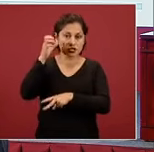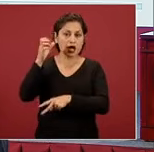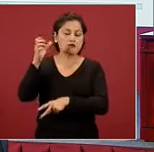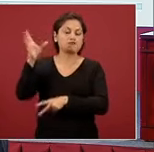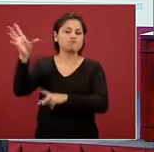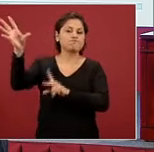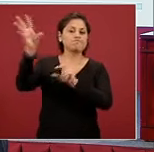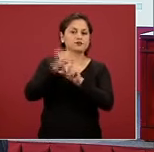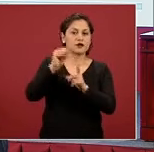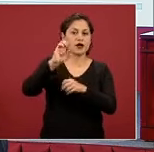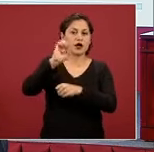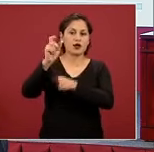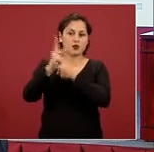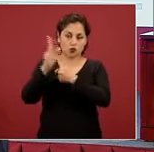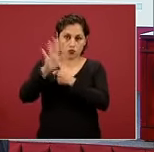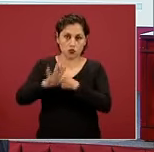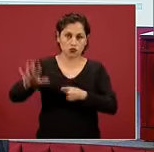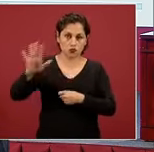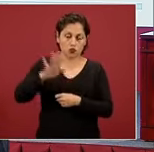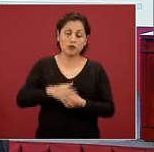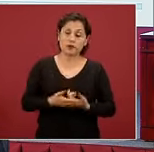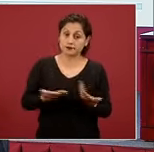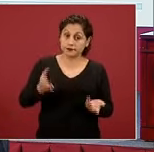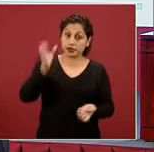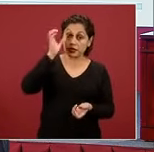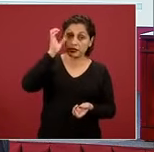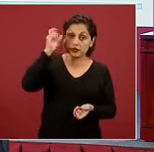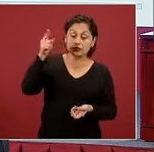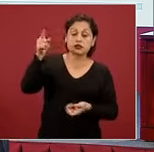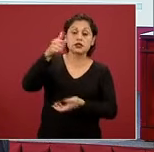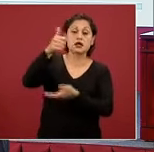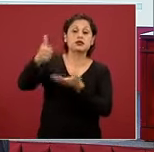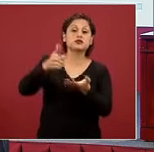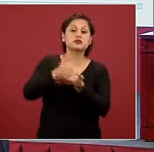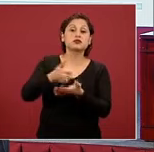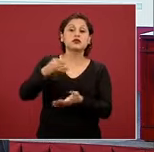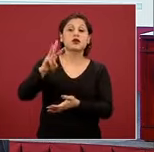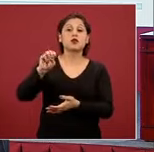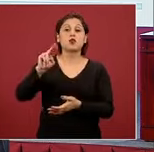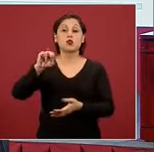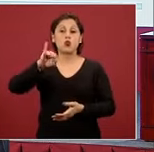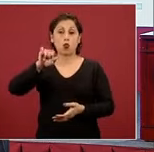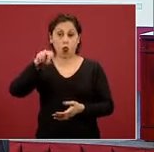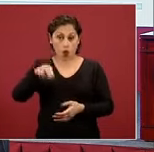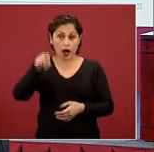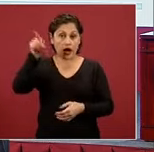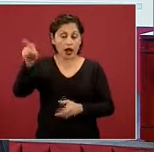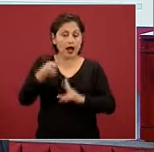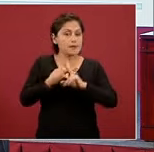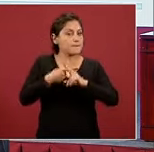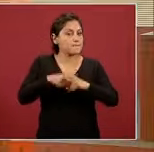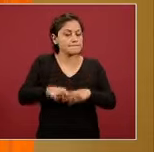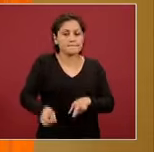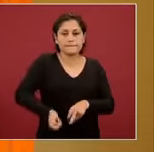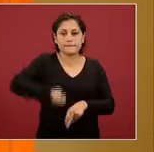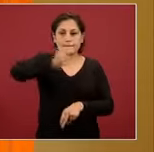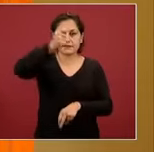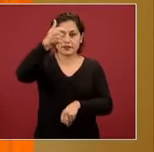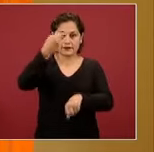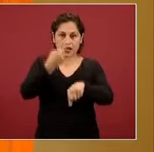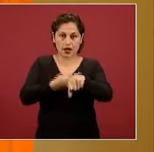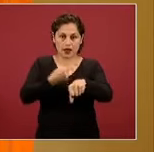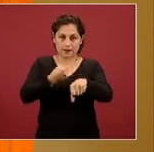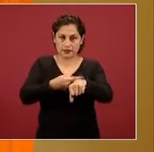una región específica, la provincia de Hubei, la ciudad de Wuhan, fueron el epicentro de la epidemia, por lo menos el